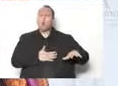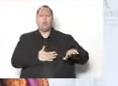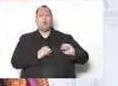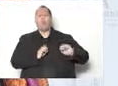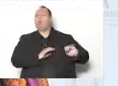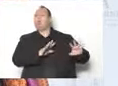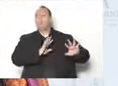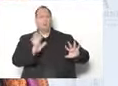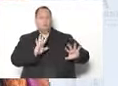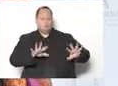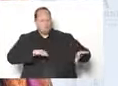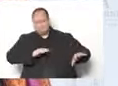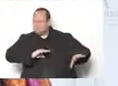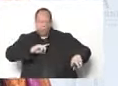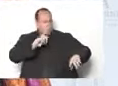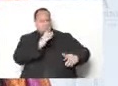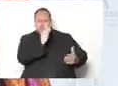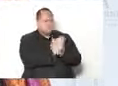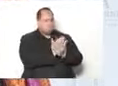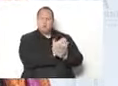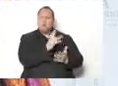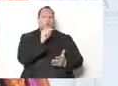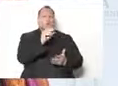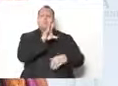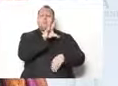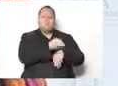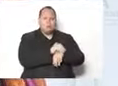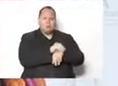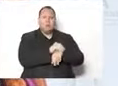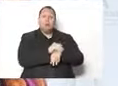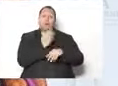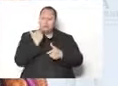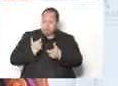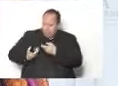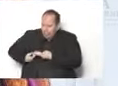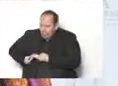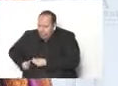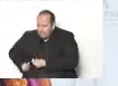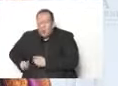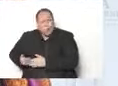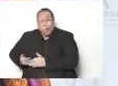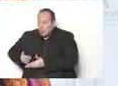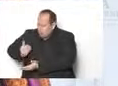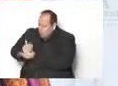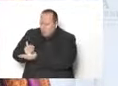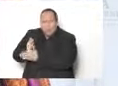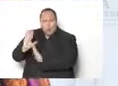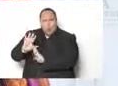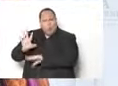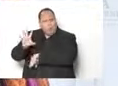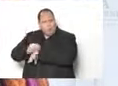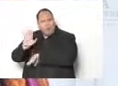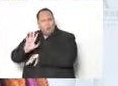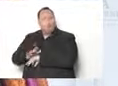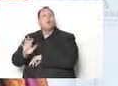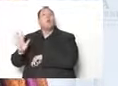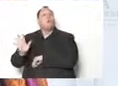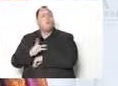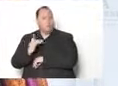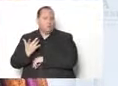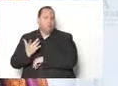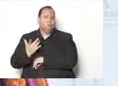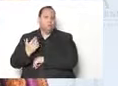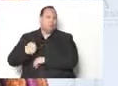el pueblo de nuestro estado, para no permitir una afectación a nuestras finanzas, ya que esa es nuestra